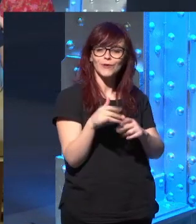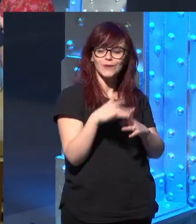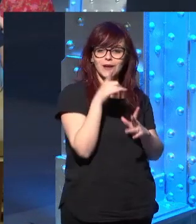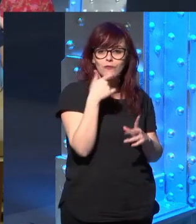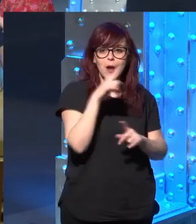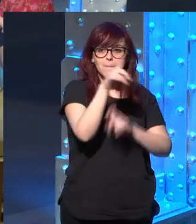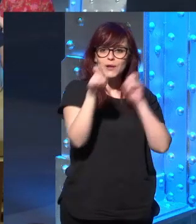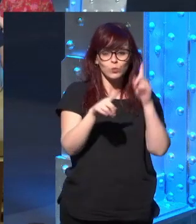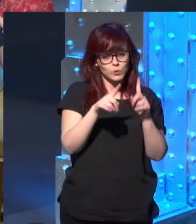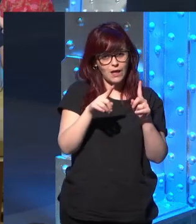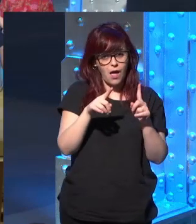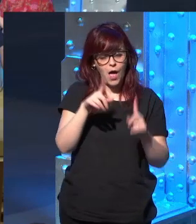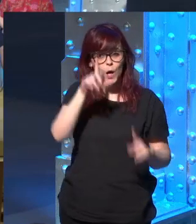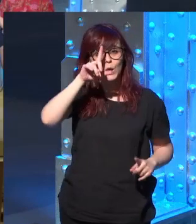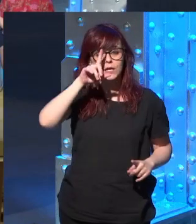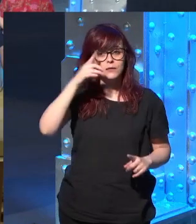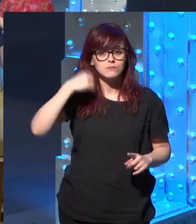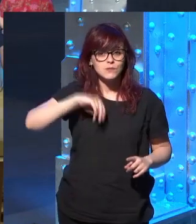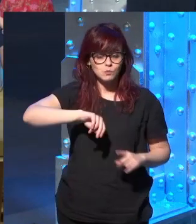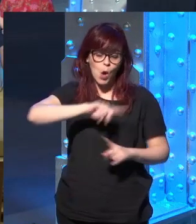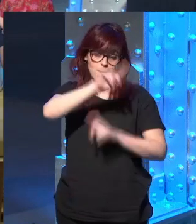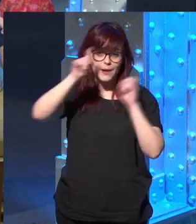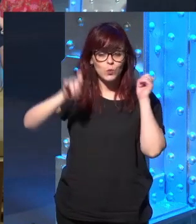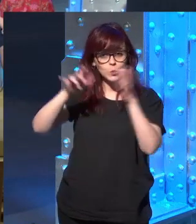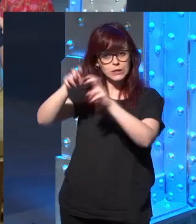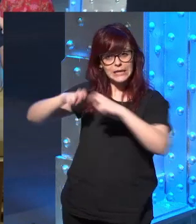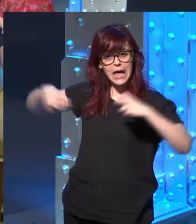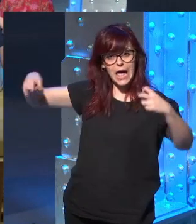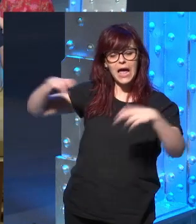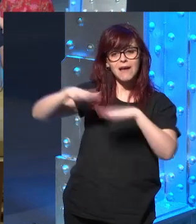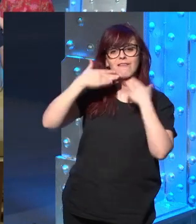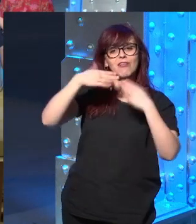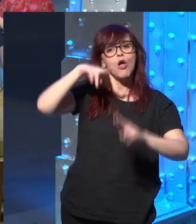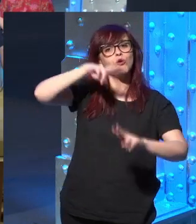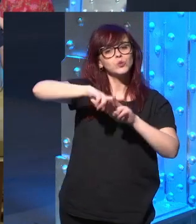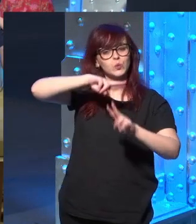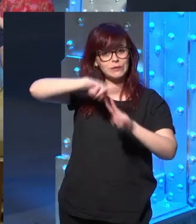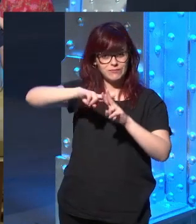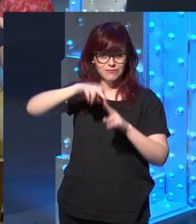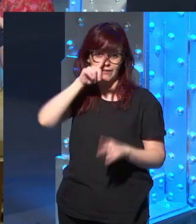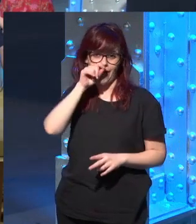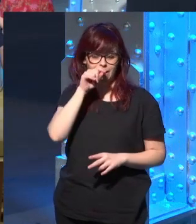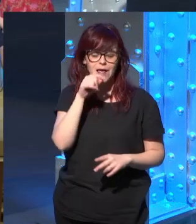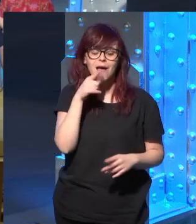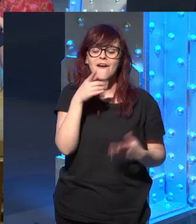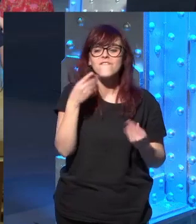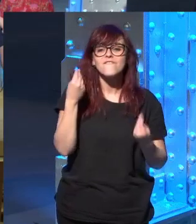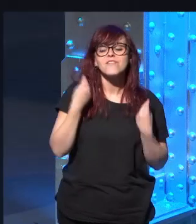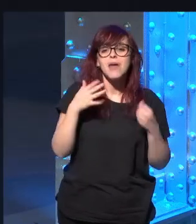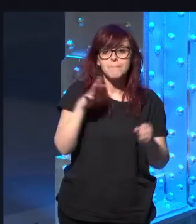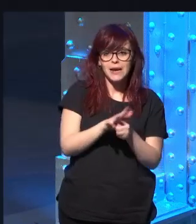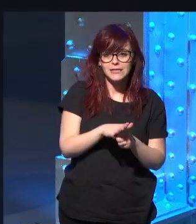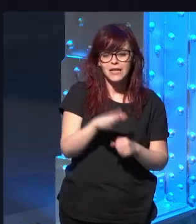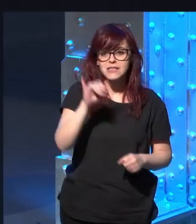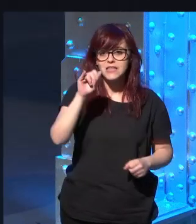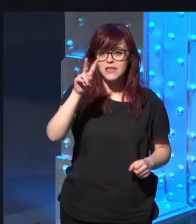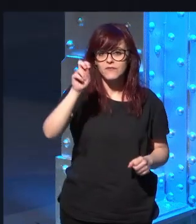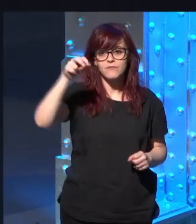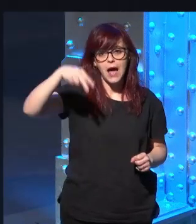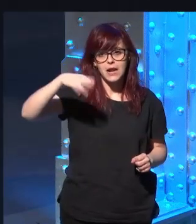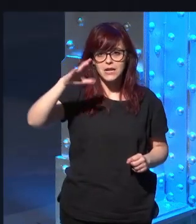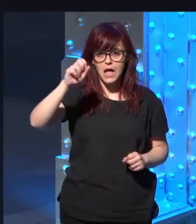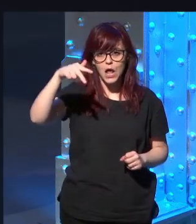pregunta que nos lanzan a través de, que os lanzan, mejor dicho, a través de Twitter con el hashtag VidaMartes, Iván Cano. Y en